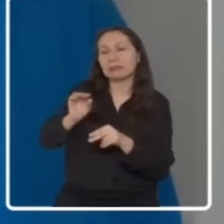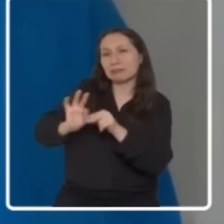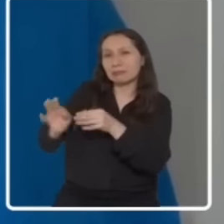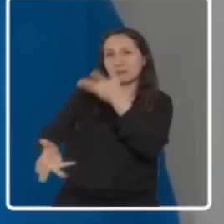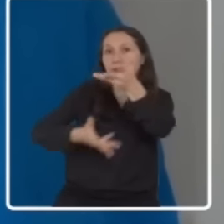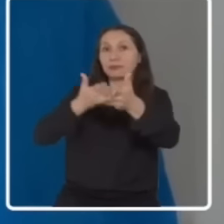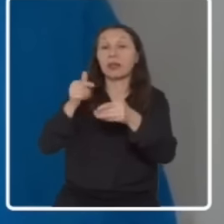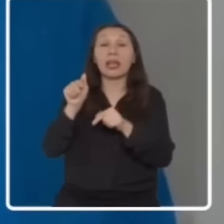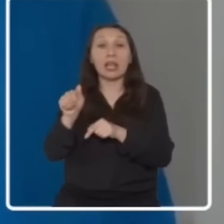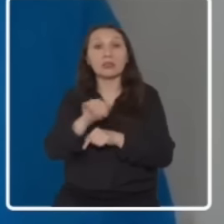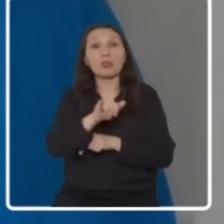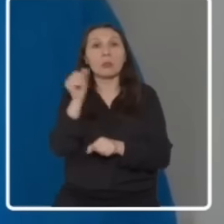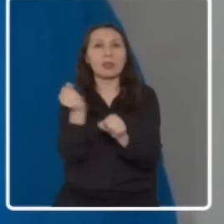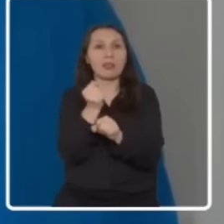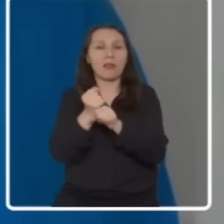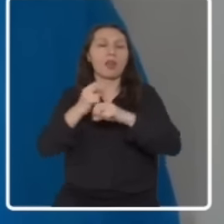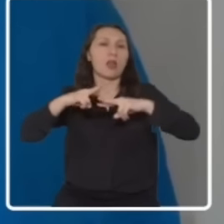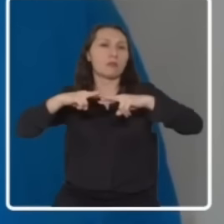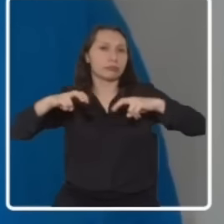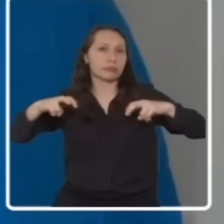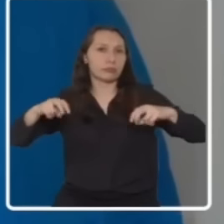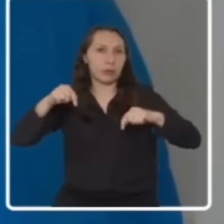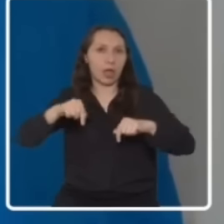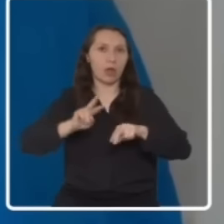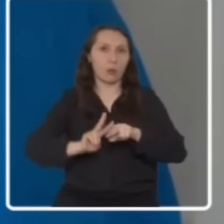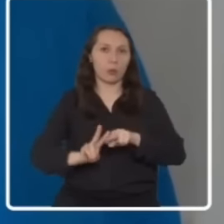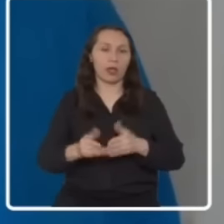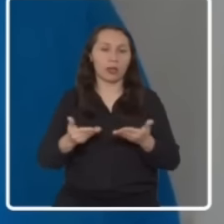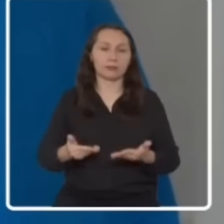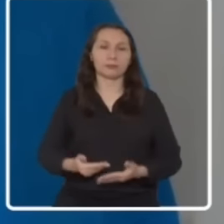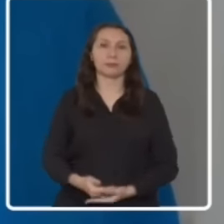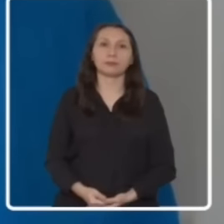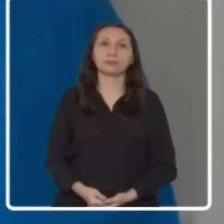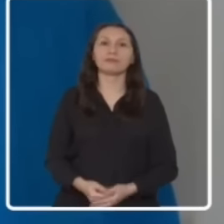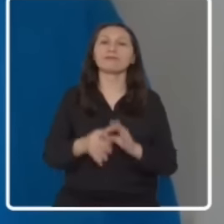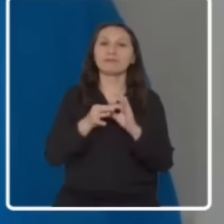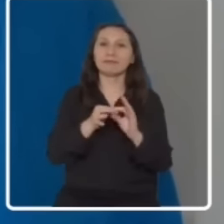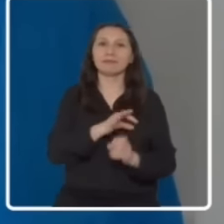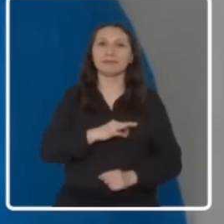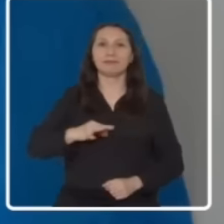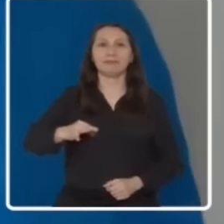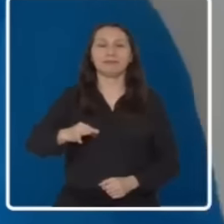que va a tener que aclarar el trabajo investigativo que se está realizando. Gracias, ministra.